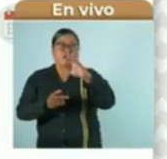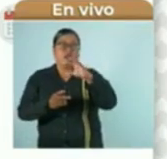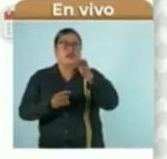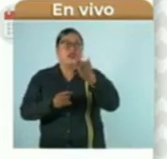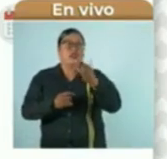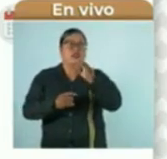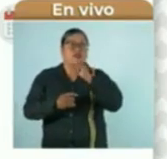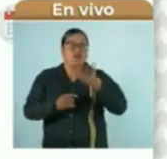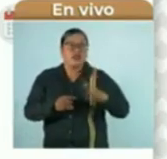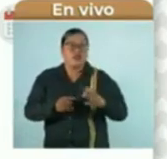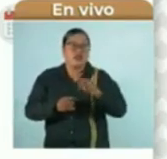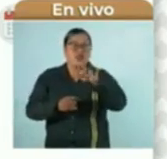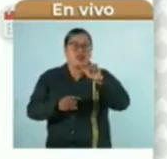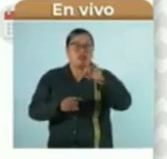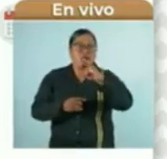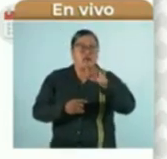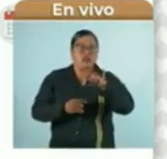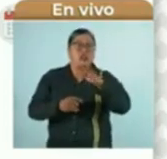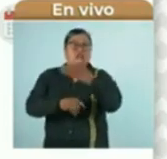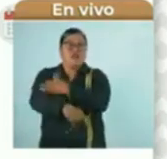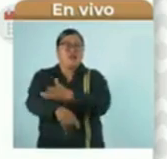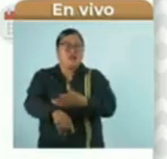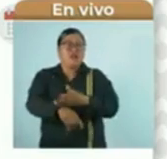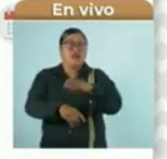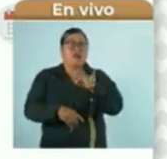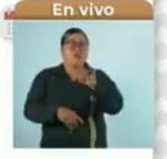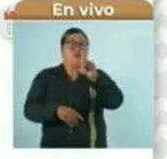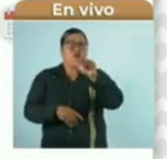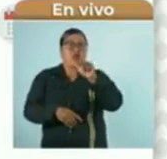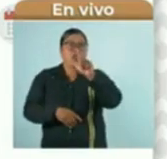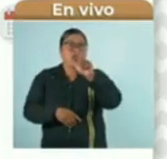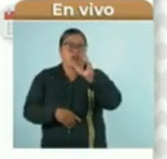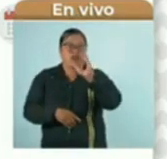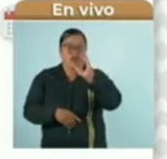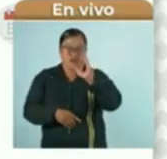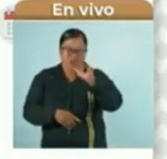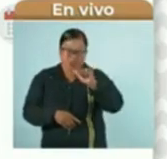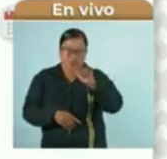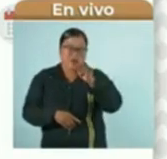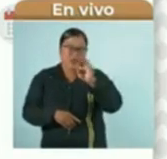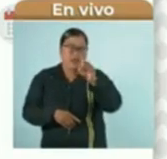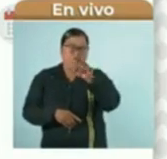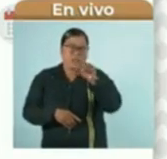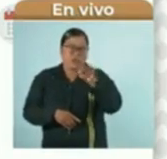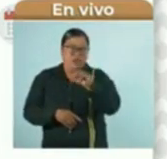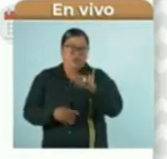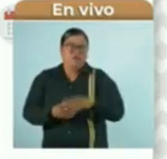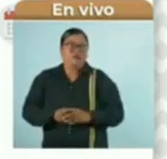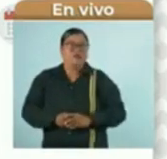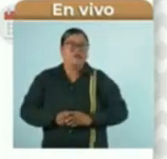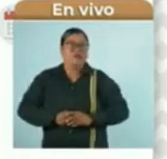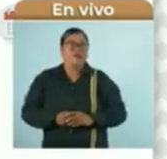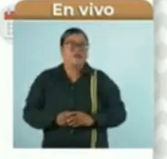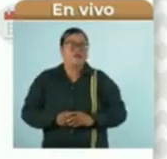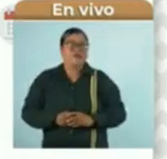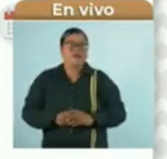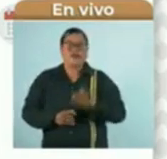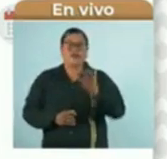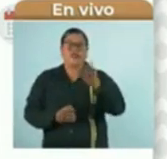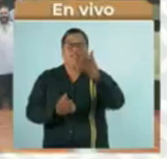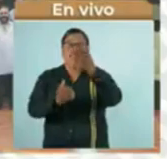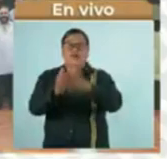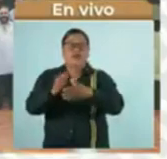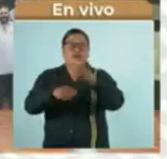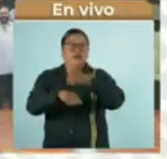su agencia con río ramal y la familia de la señora Eulalia Pérez Aguilar y coronamos con el